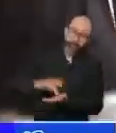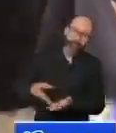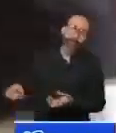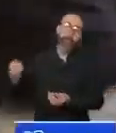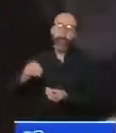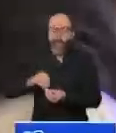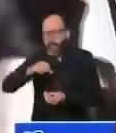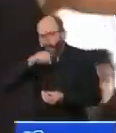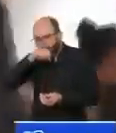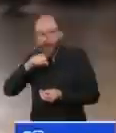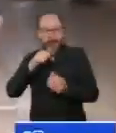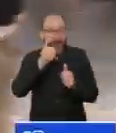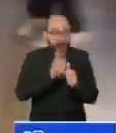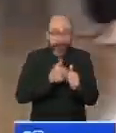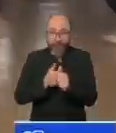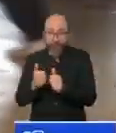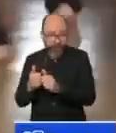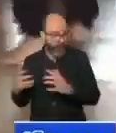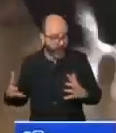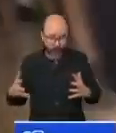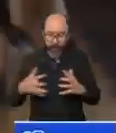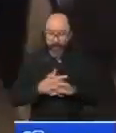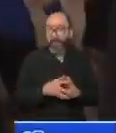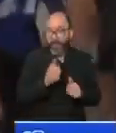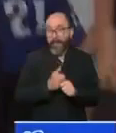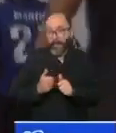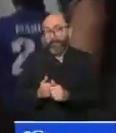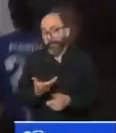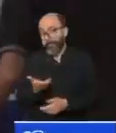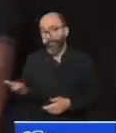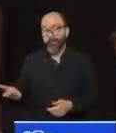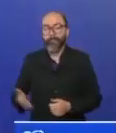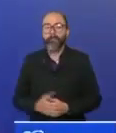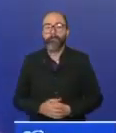que une y construye cada vez más íntegra y personalmente a las personas.